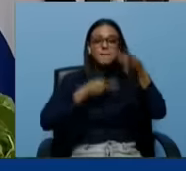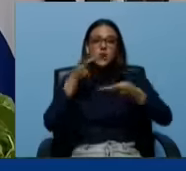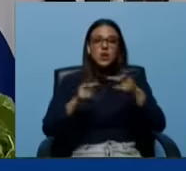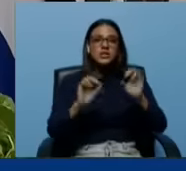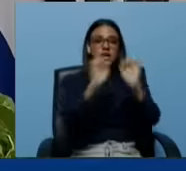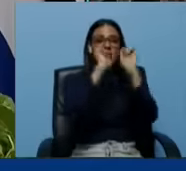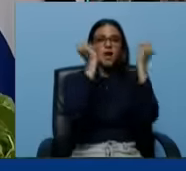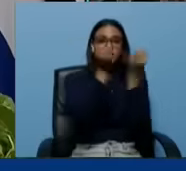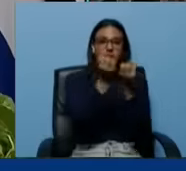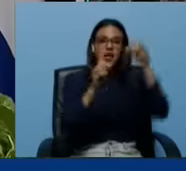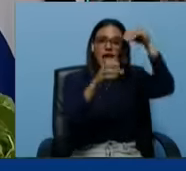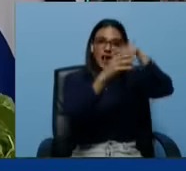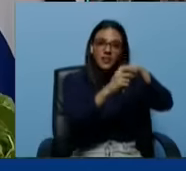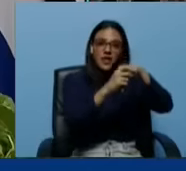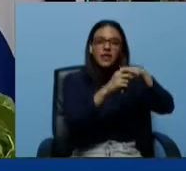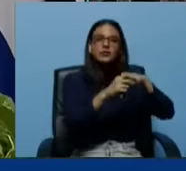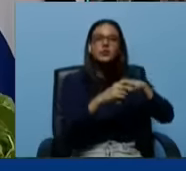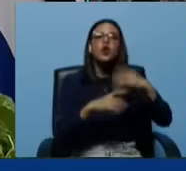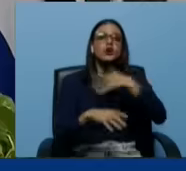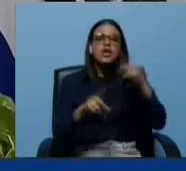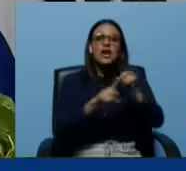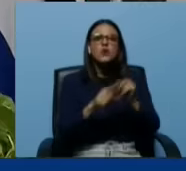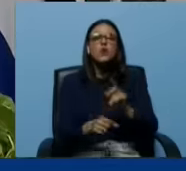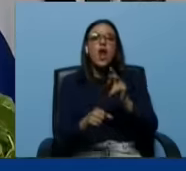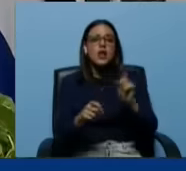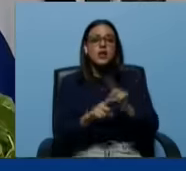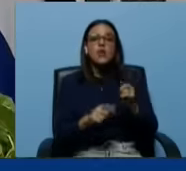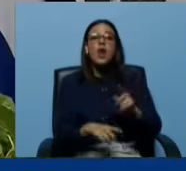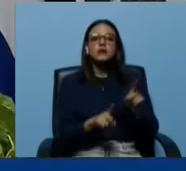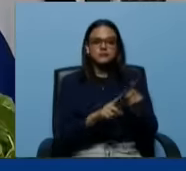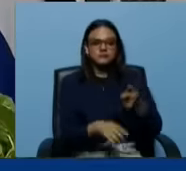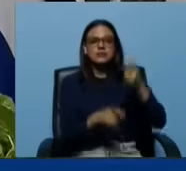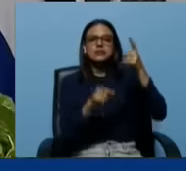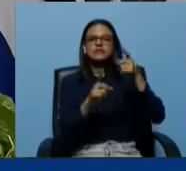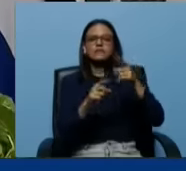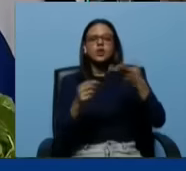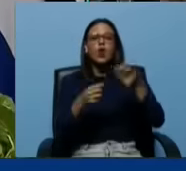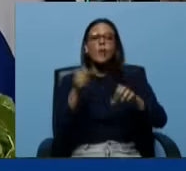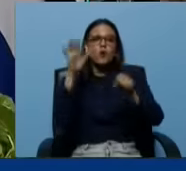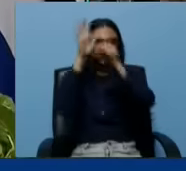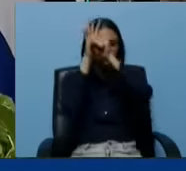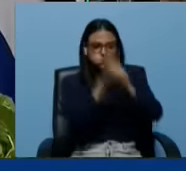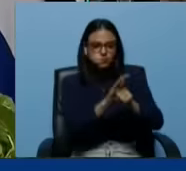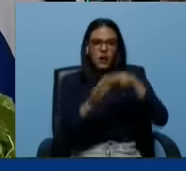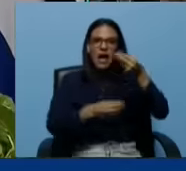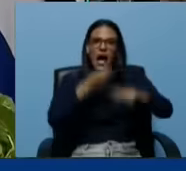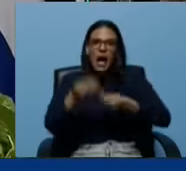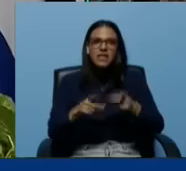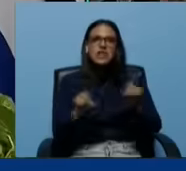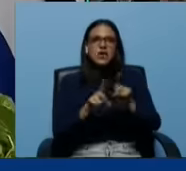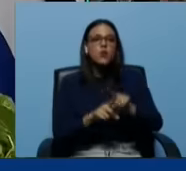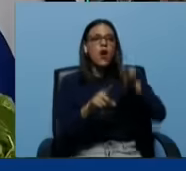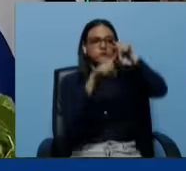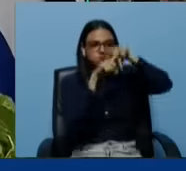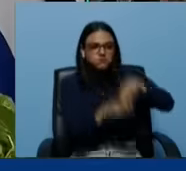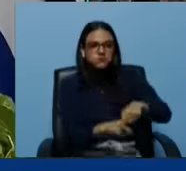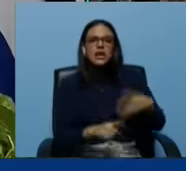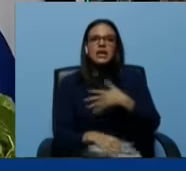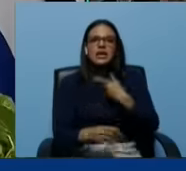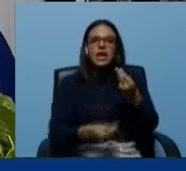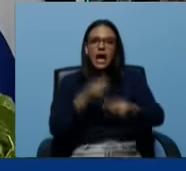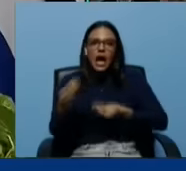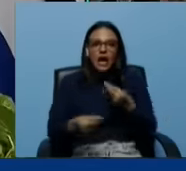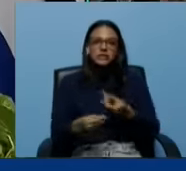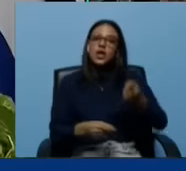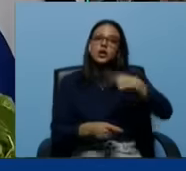neoliberal impuesta a nuestros países y los pueblos latinoamericanos y caribeños, se encuentran en el camino de